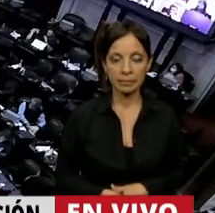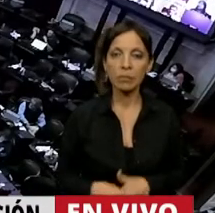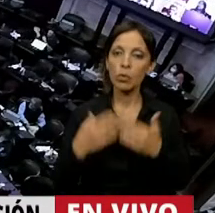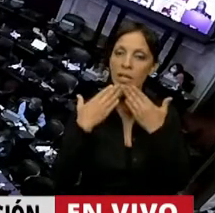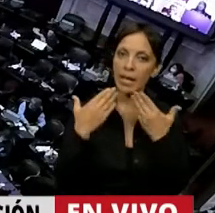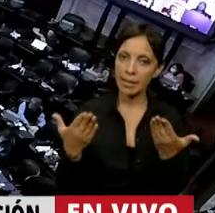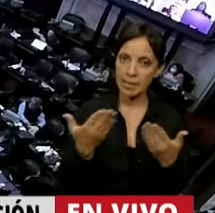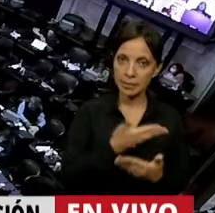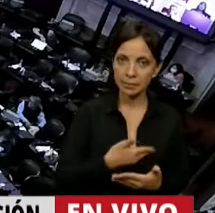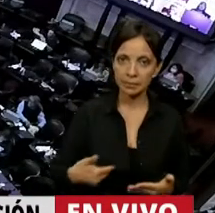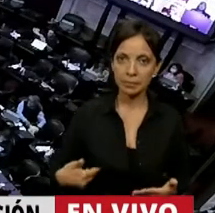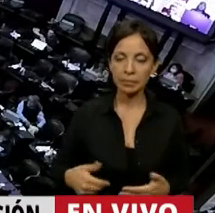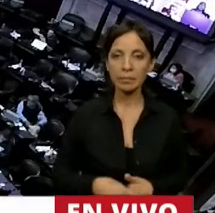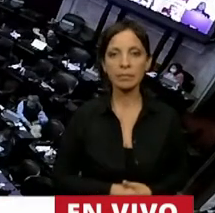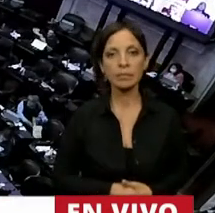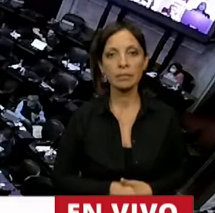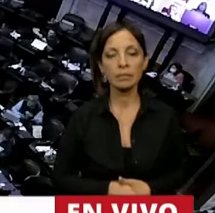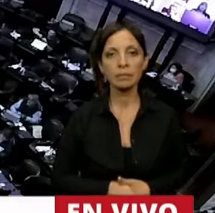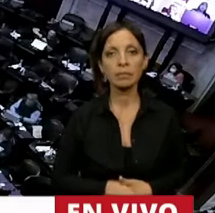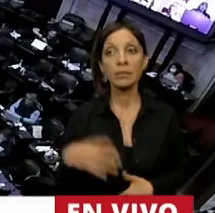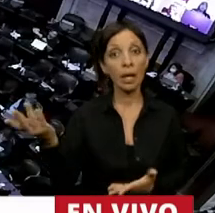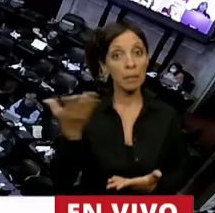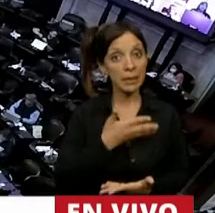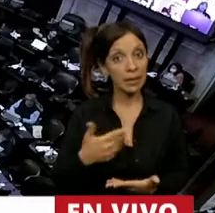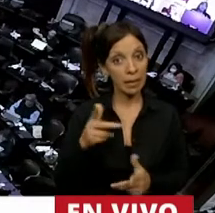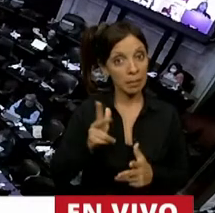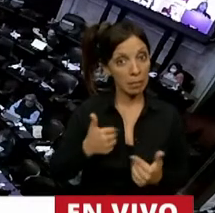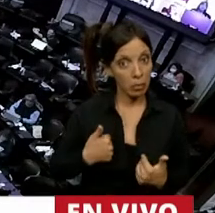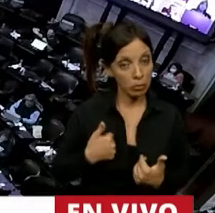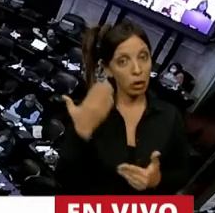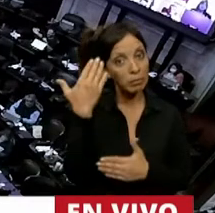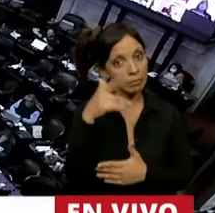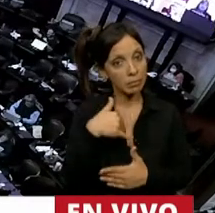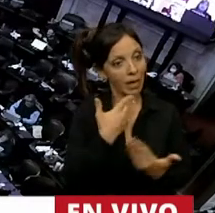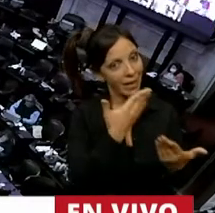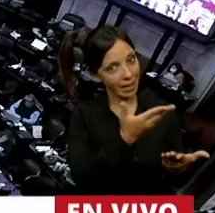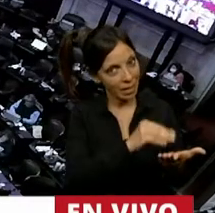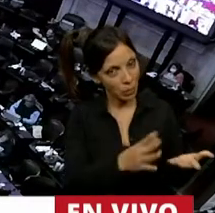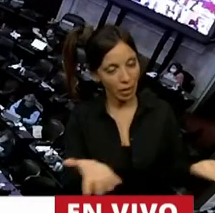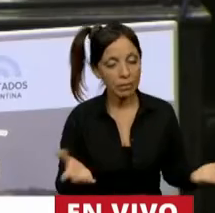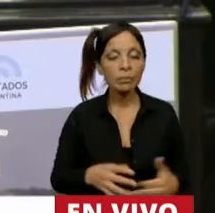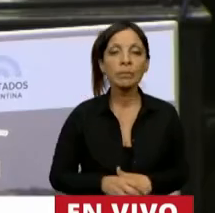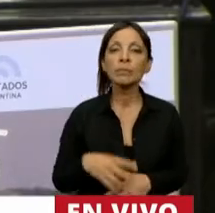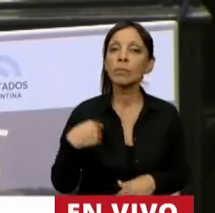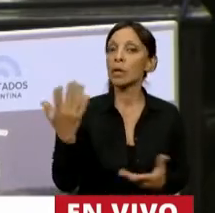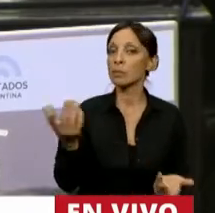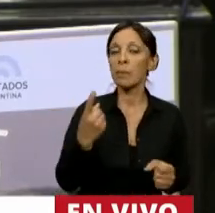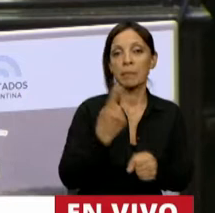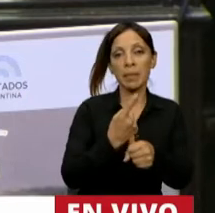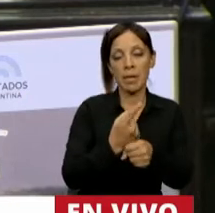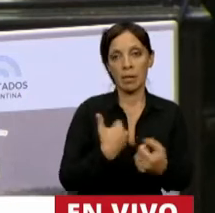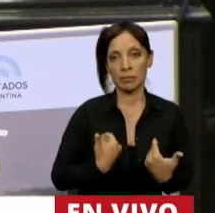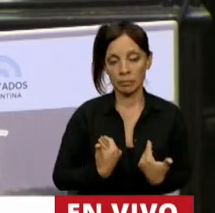Muchas gracias, presidente. El presidente me dio la palabra, voy a hacer uso de la palabra. Gracias, diputado. Presidente, en primer